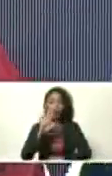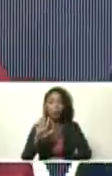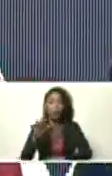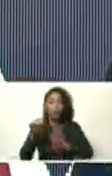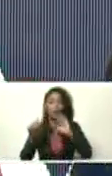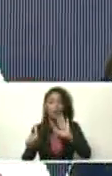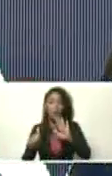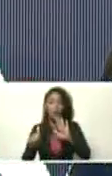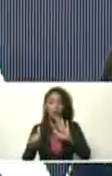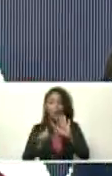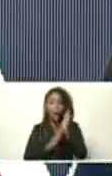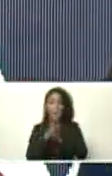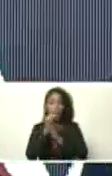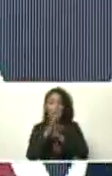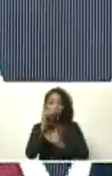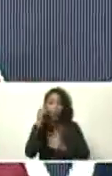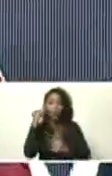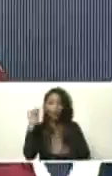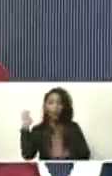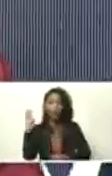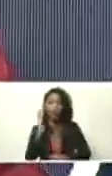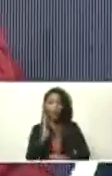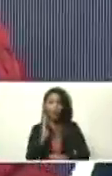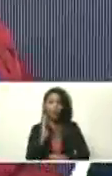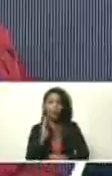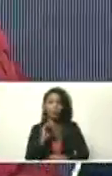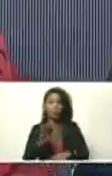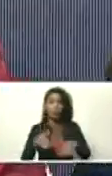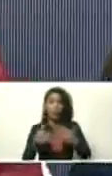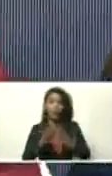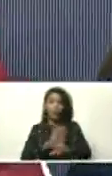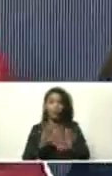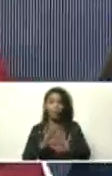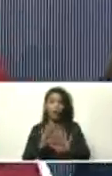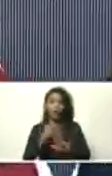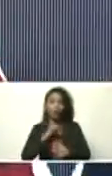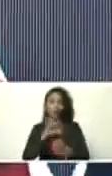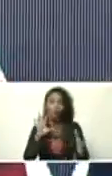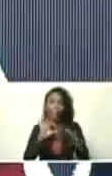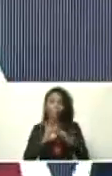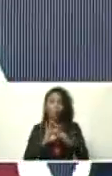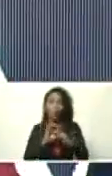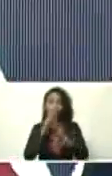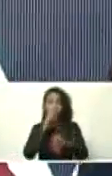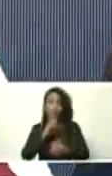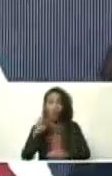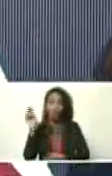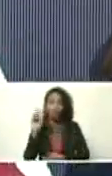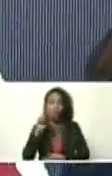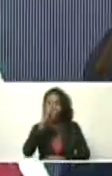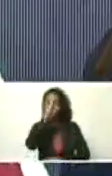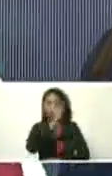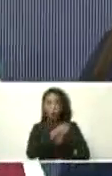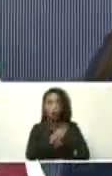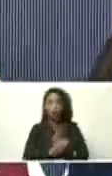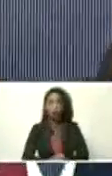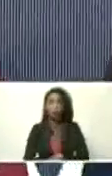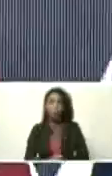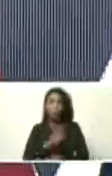3.456 emprendedores que han venido, y de los cuales ya estamos enlazados con el Banco de Venezuela directo